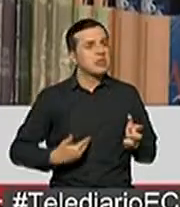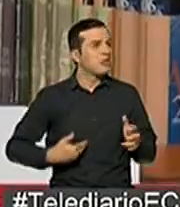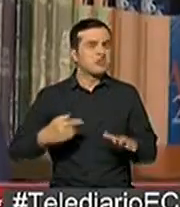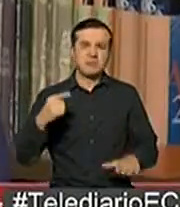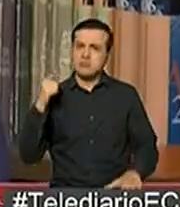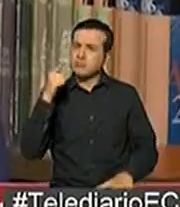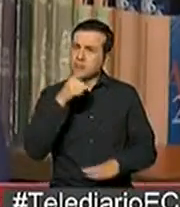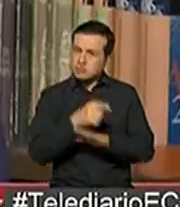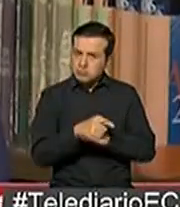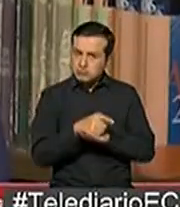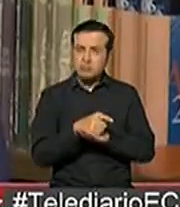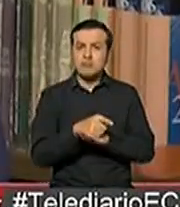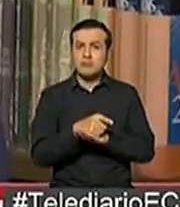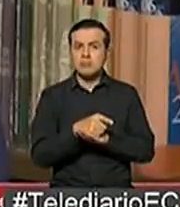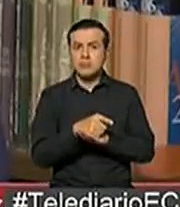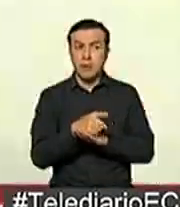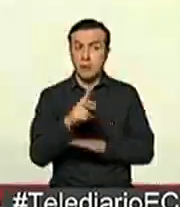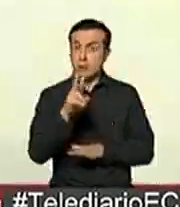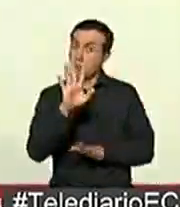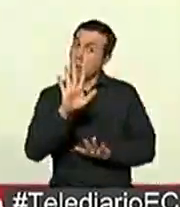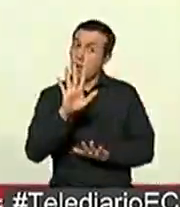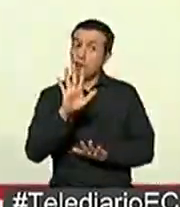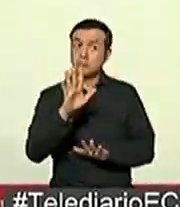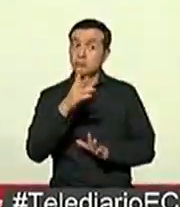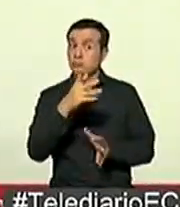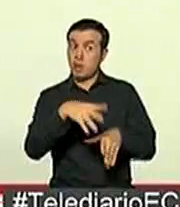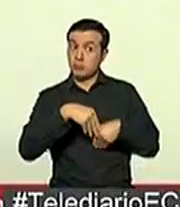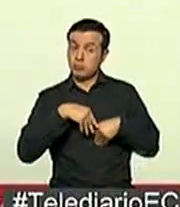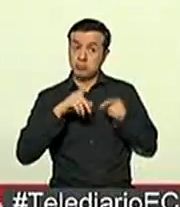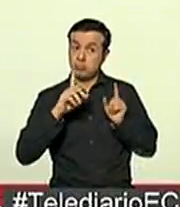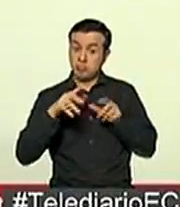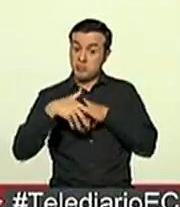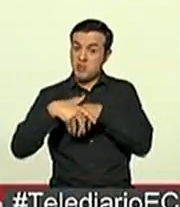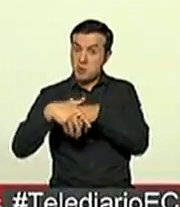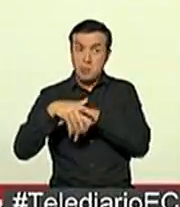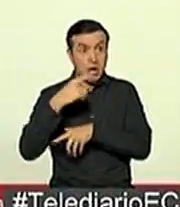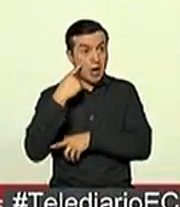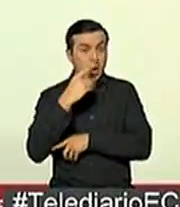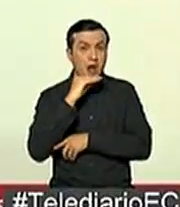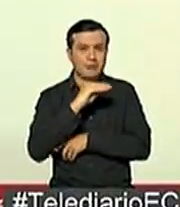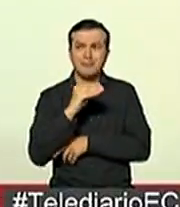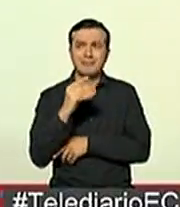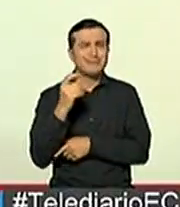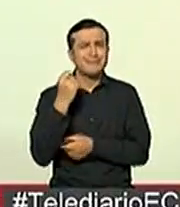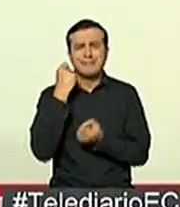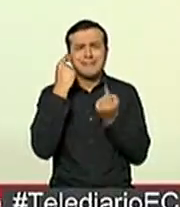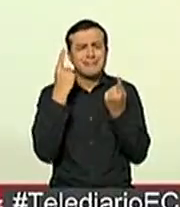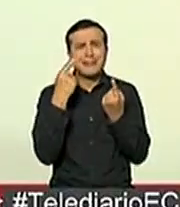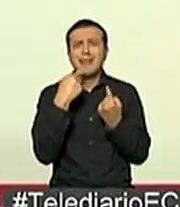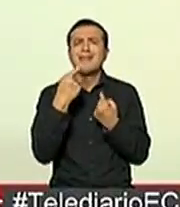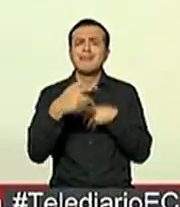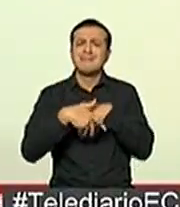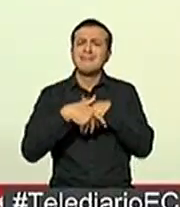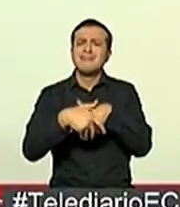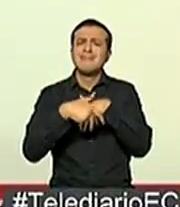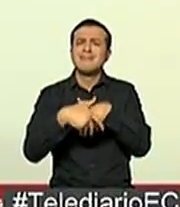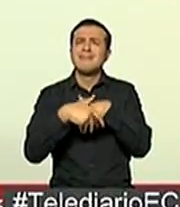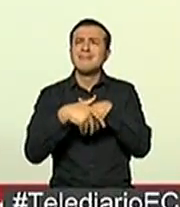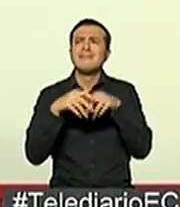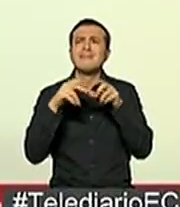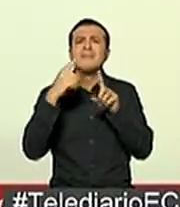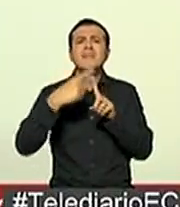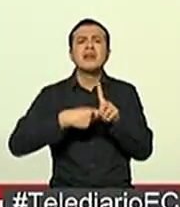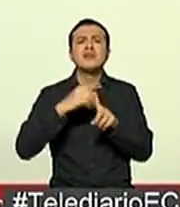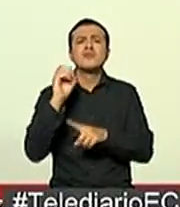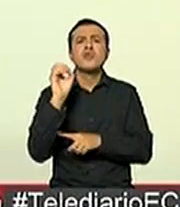republica a la política del chantaje lo más gracioso de todo esto es que se anuncia una movilización para finales de mes